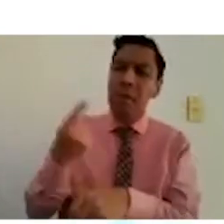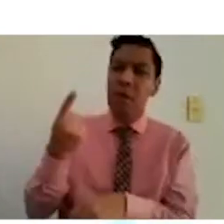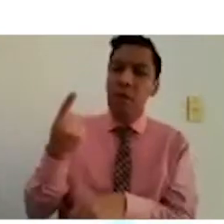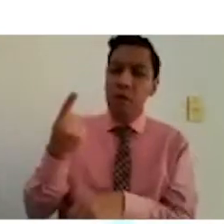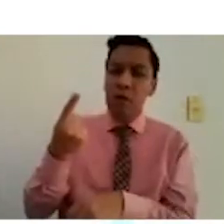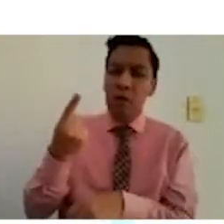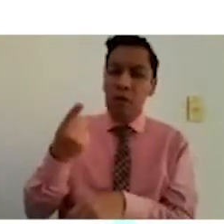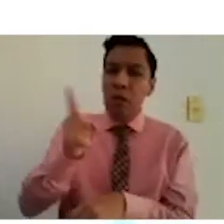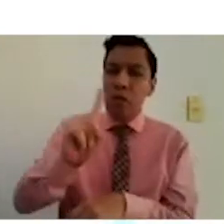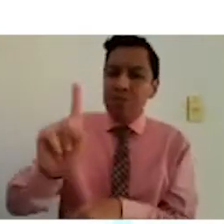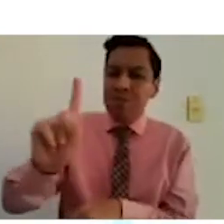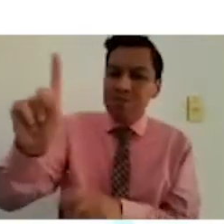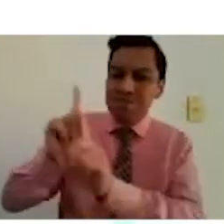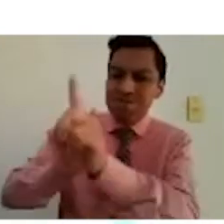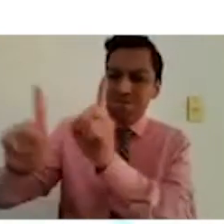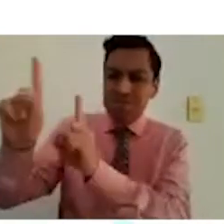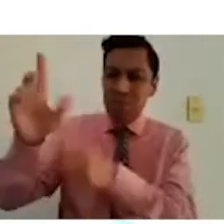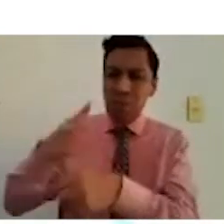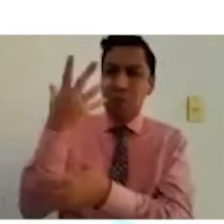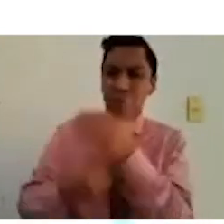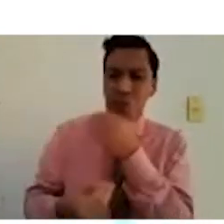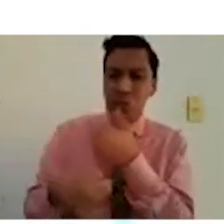¿Pero por qué huyen? ¿Por qué?